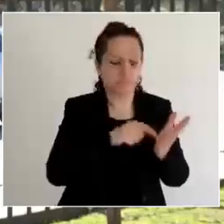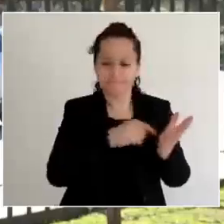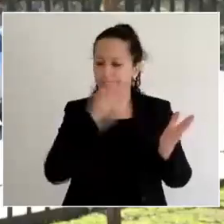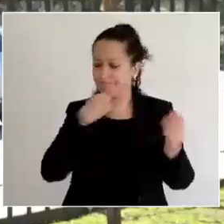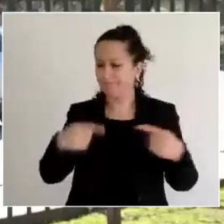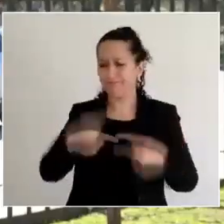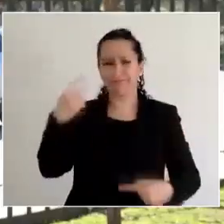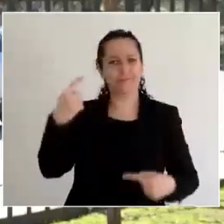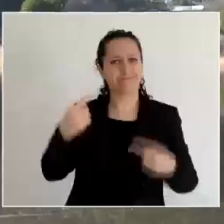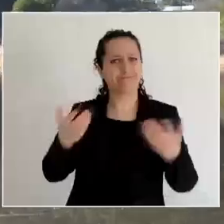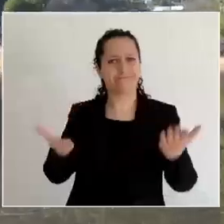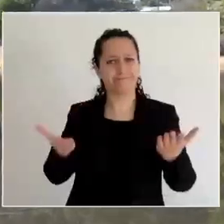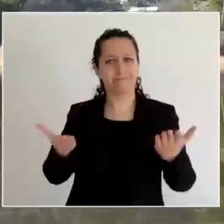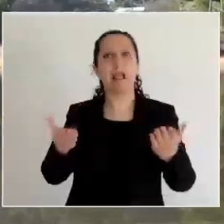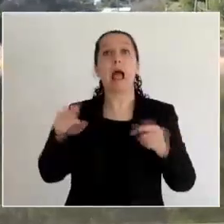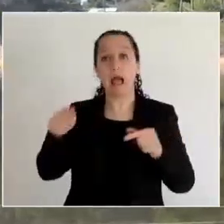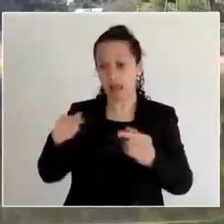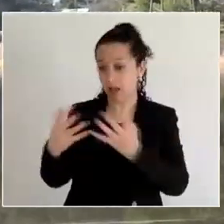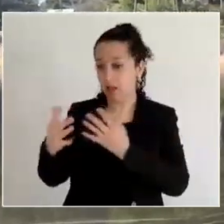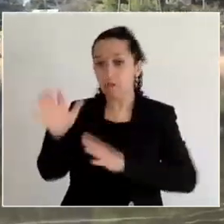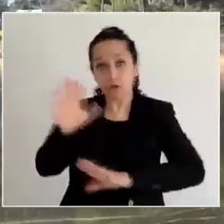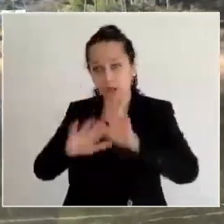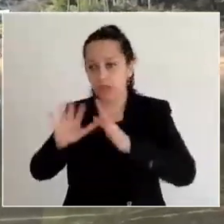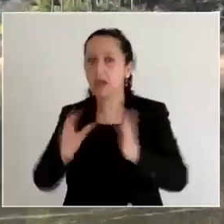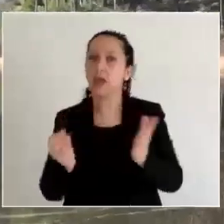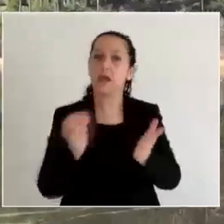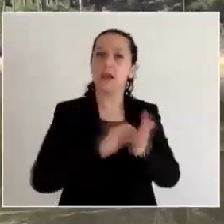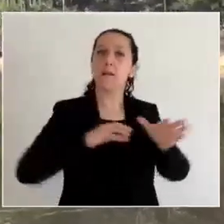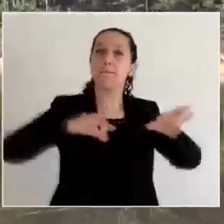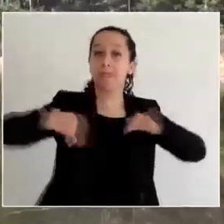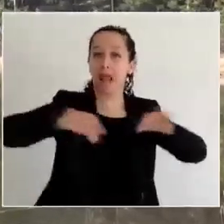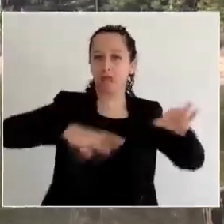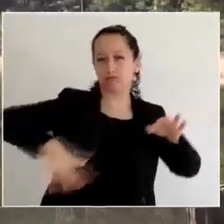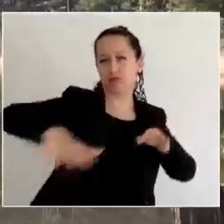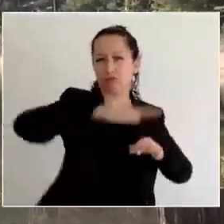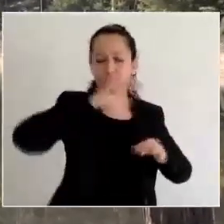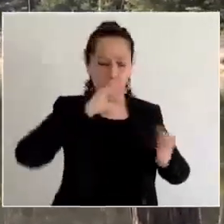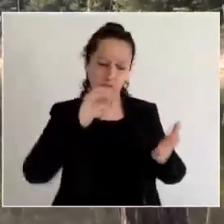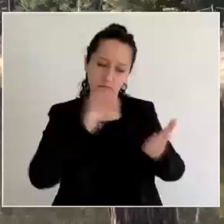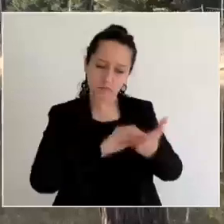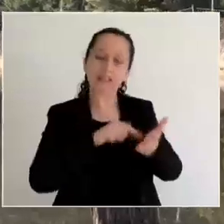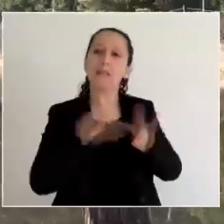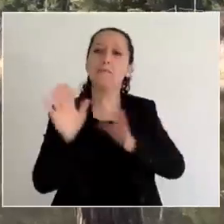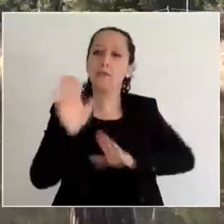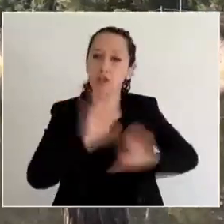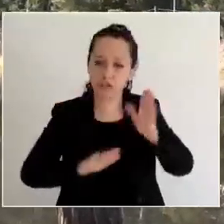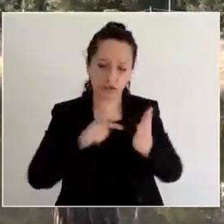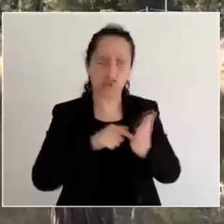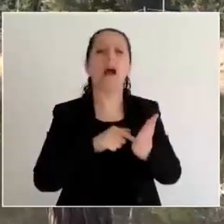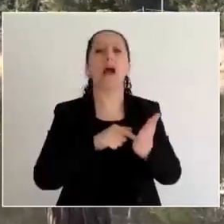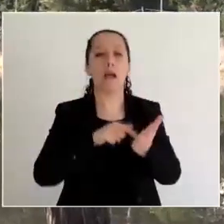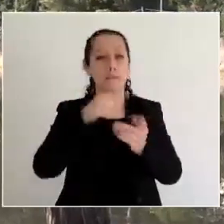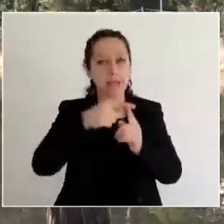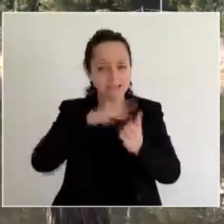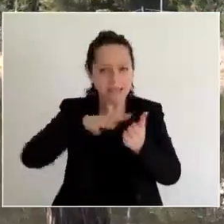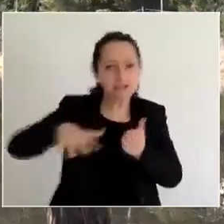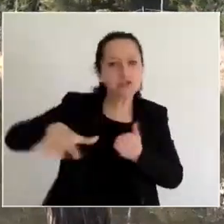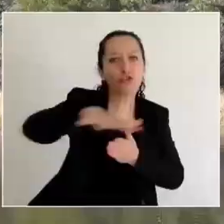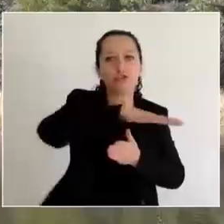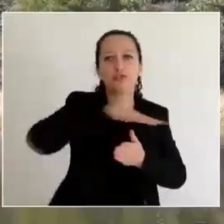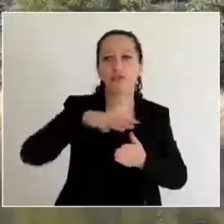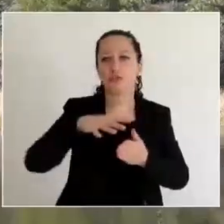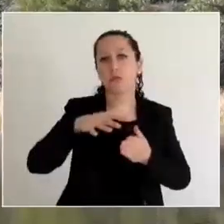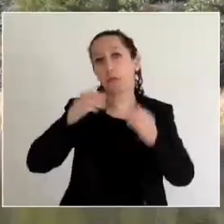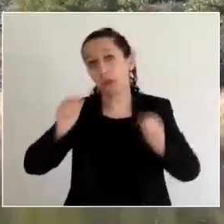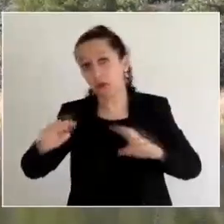plan regulador esta área protegida, dándole además ciertas características al entorno de qué se puede construir